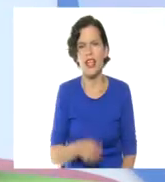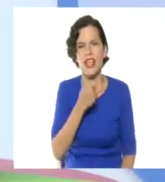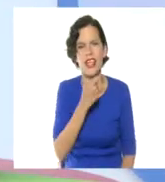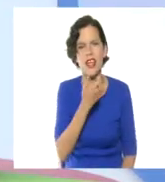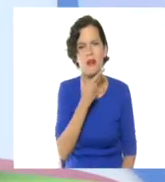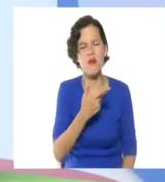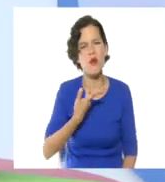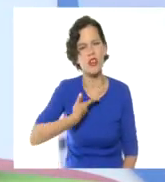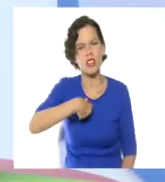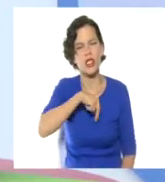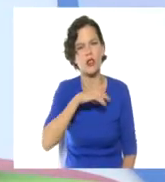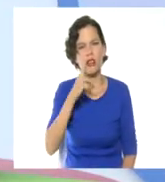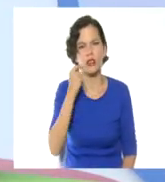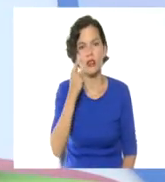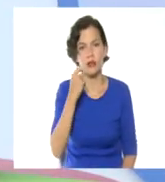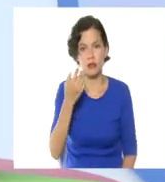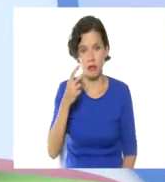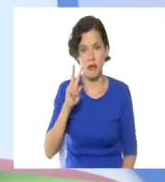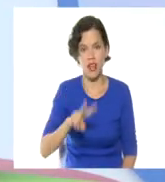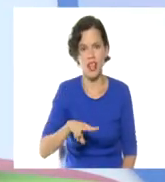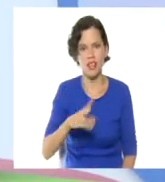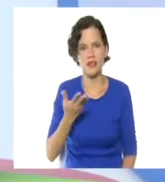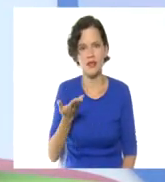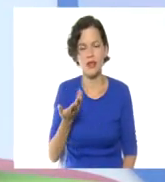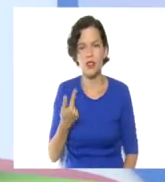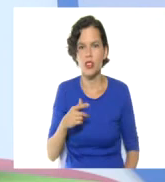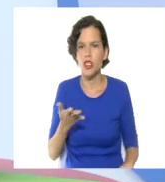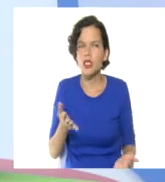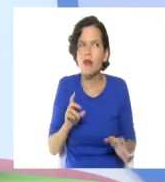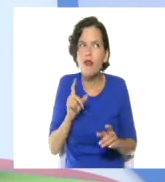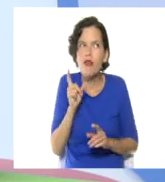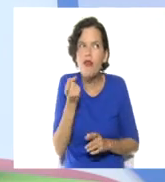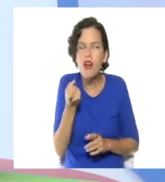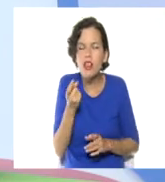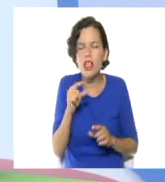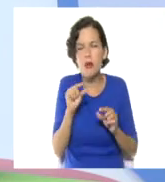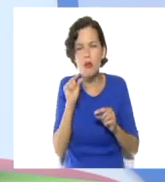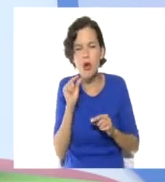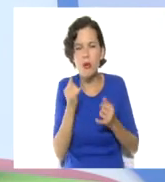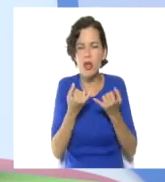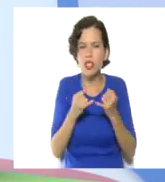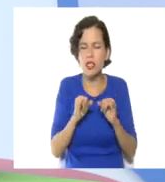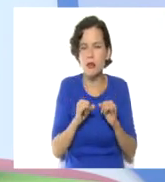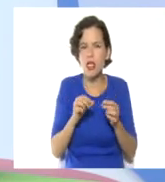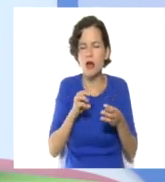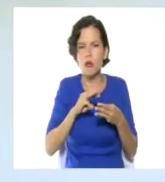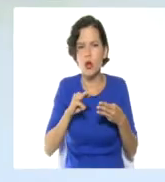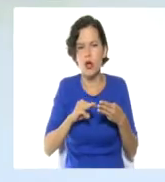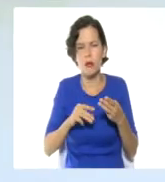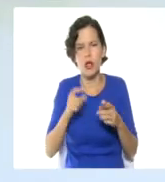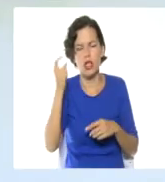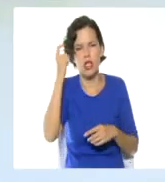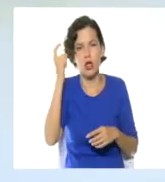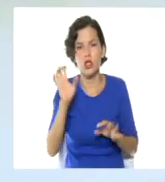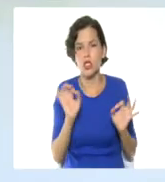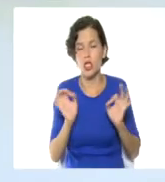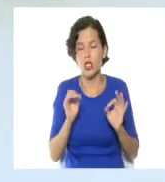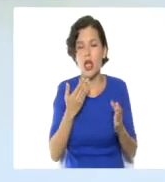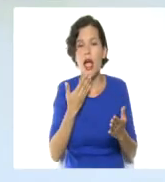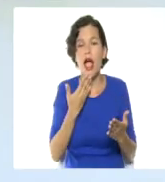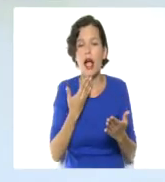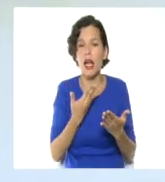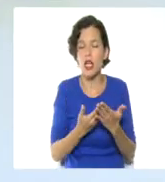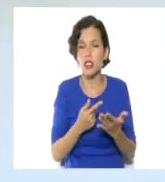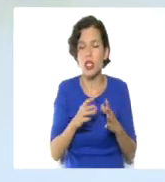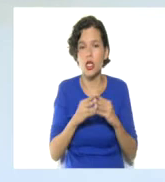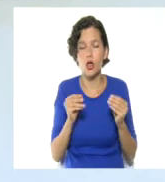Hermosas nuestras tradiciones, ¿no es así? Entonces, bueno, ya estamos por culminar en el programa del día de hoy, no sin antes agradecerles a todos